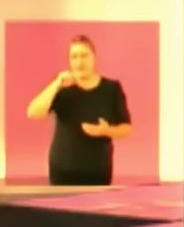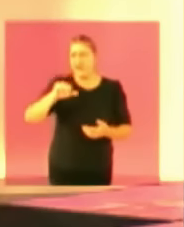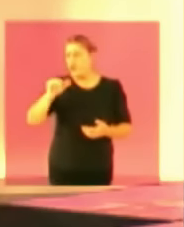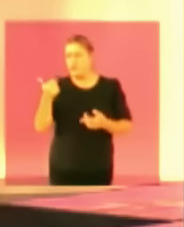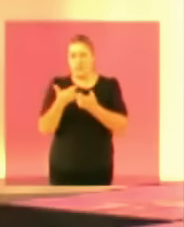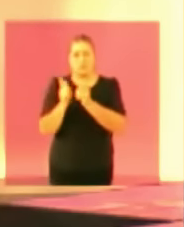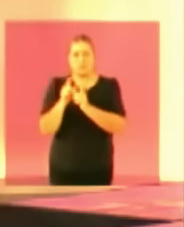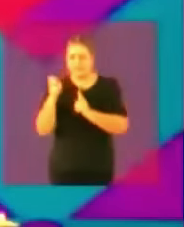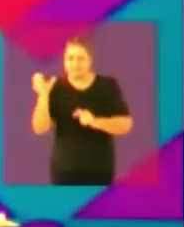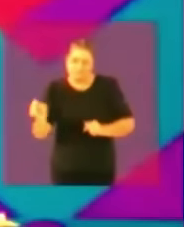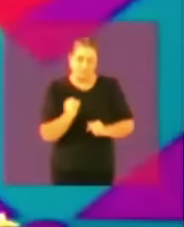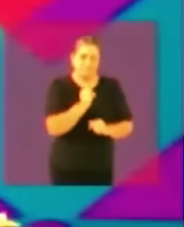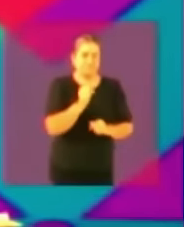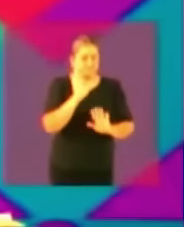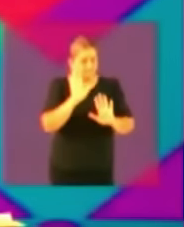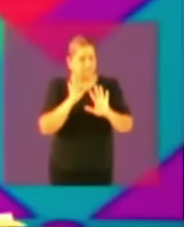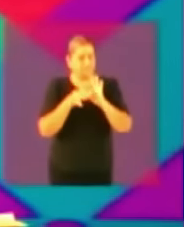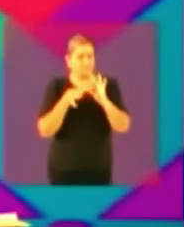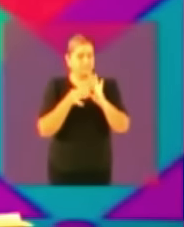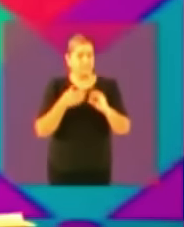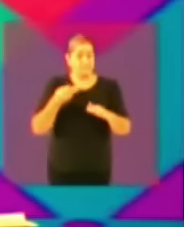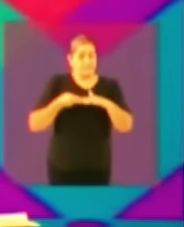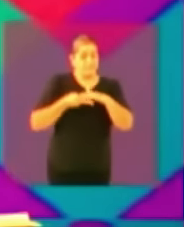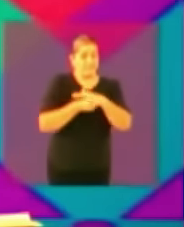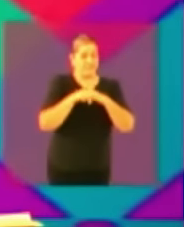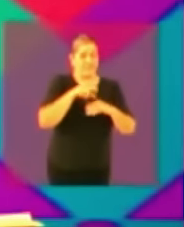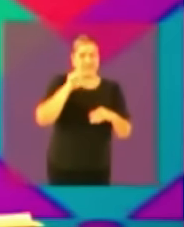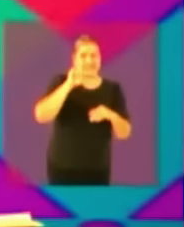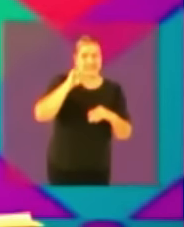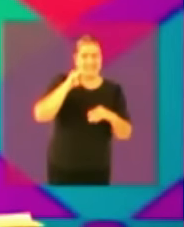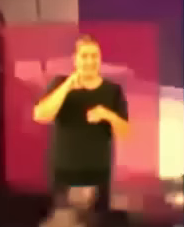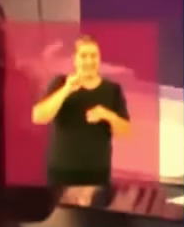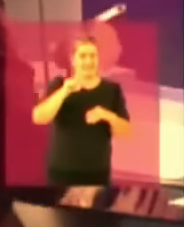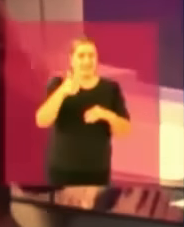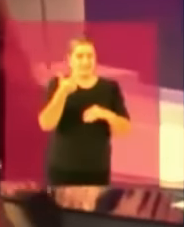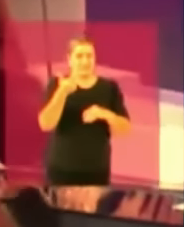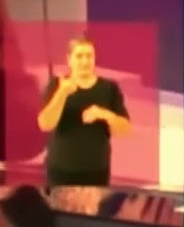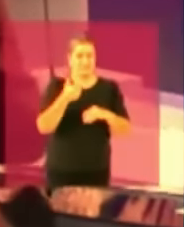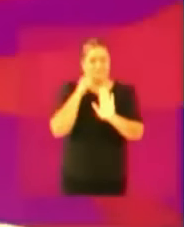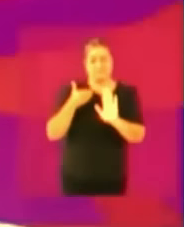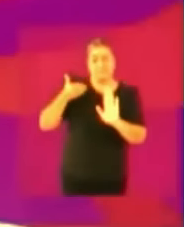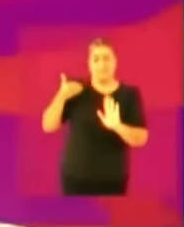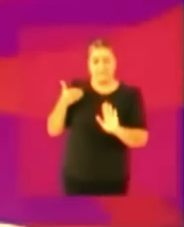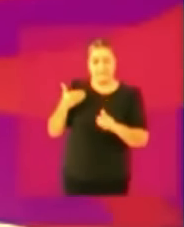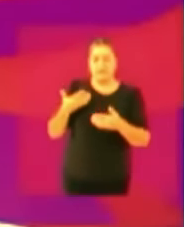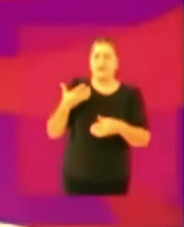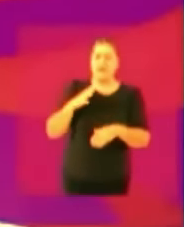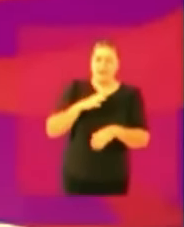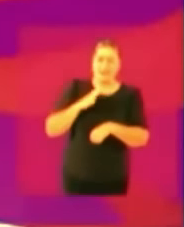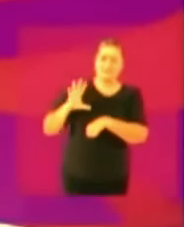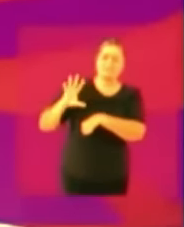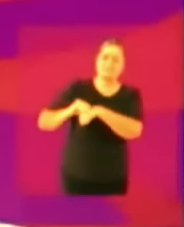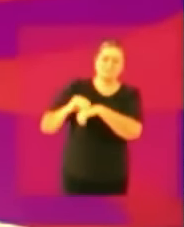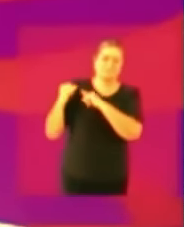concreta. Nunca contestó un ataque. Cuando atacaban de algo, contestaba con otro ataque. O se iba por la tangente.